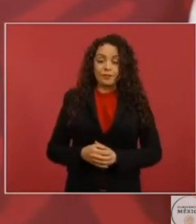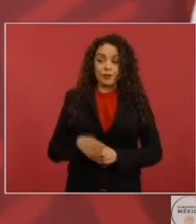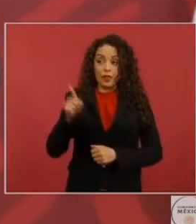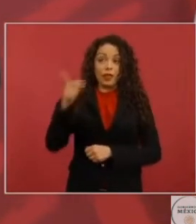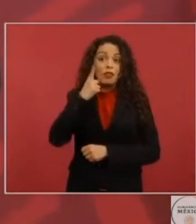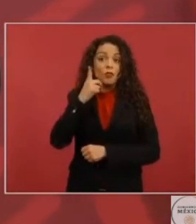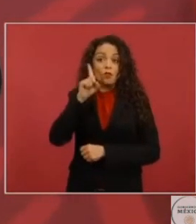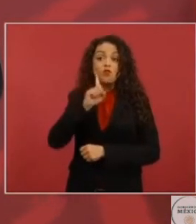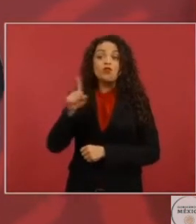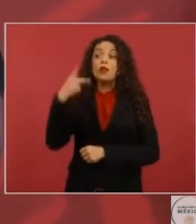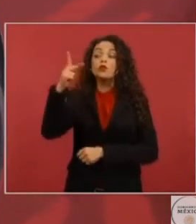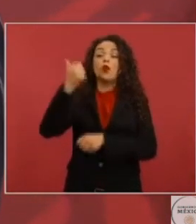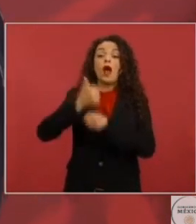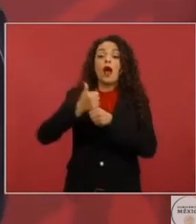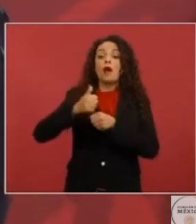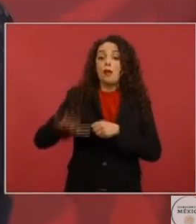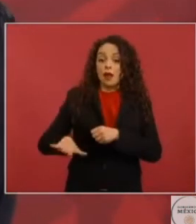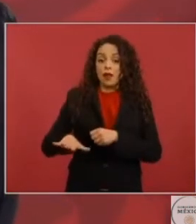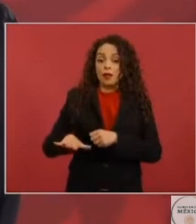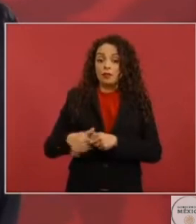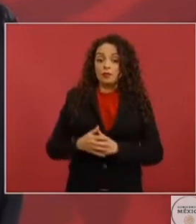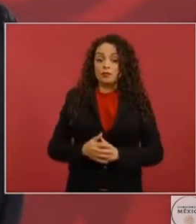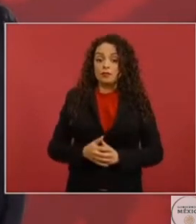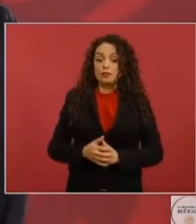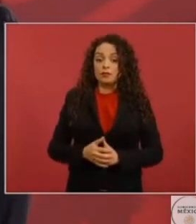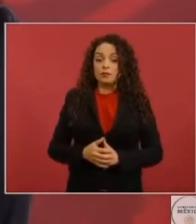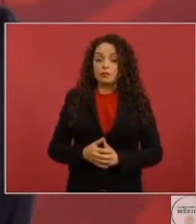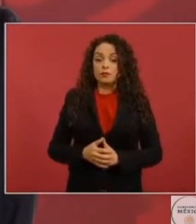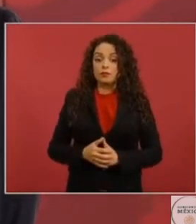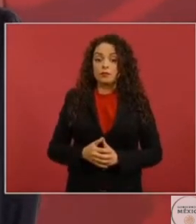y mi madre